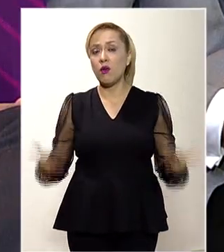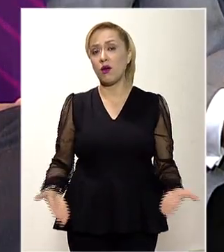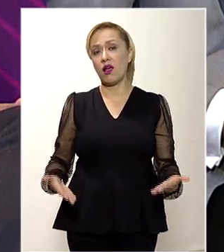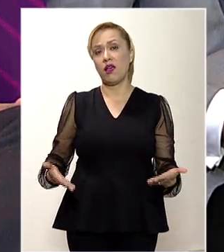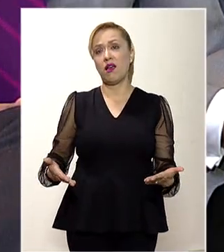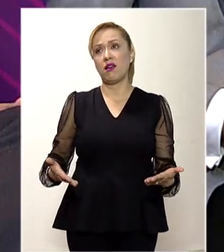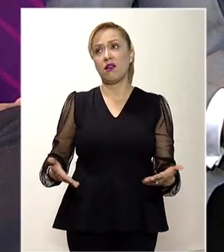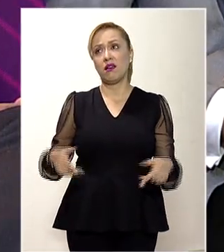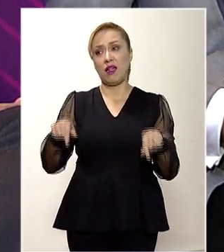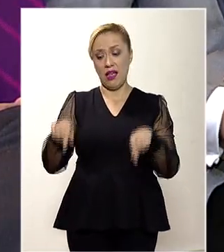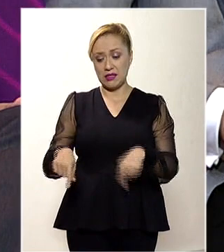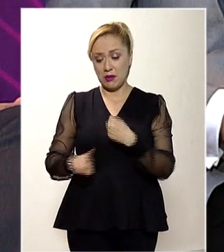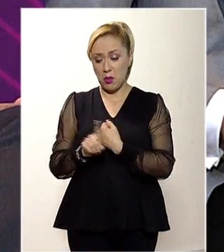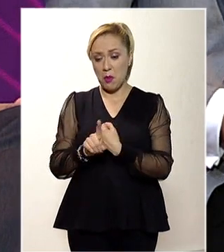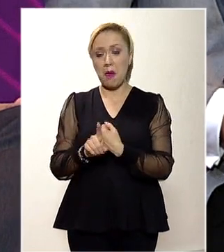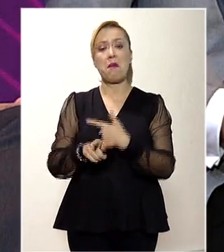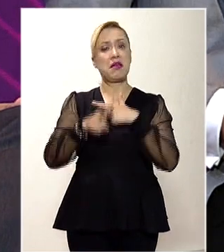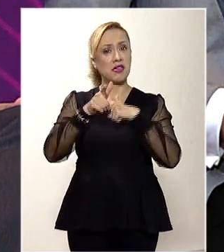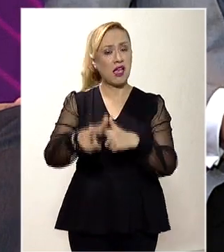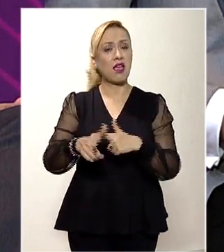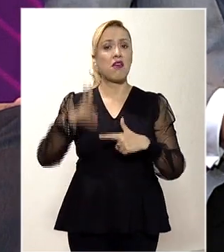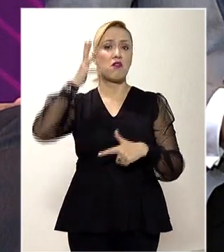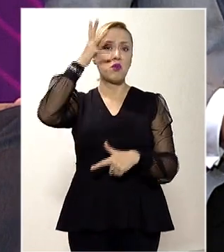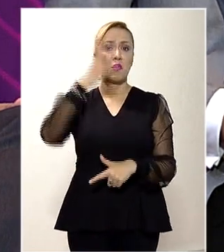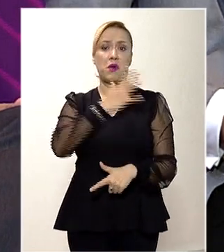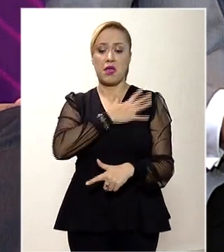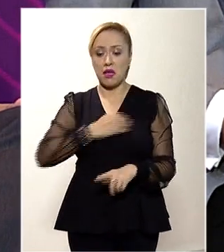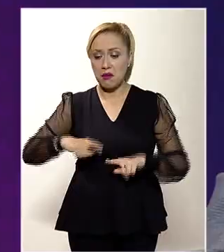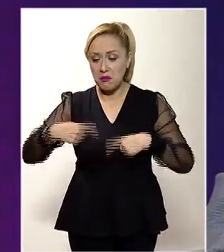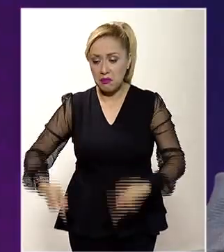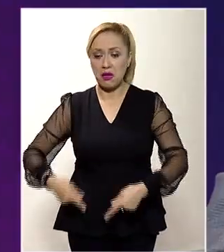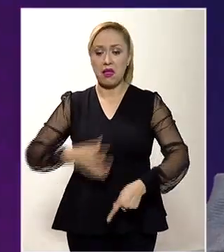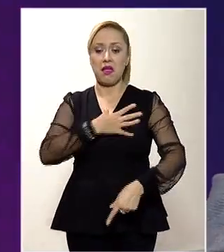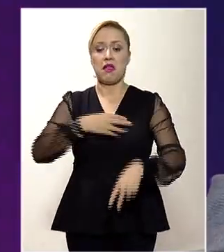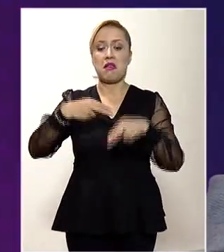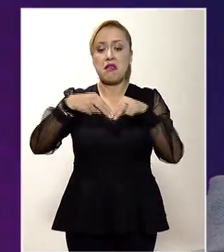por generaciones en México, ¿no? O sea, tal vez no somos conscientes del